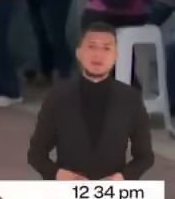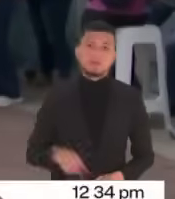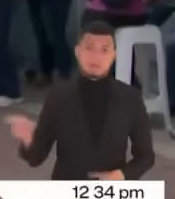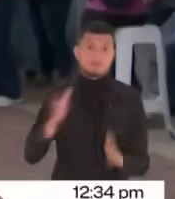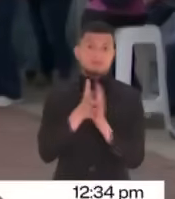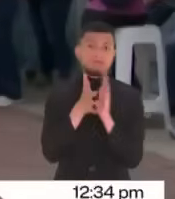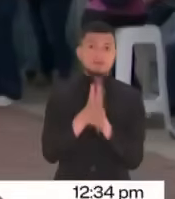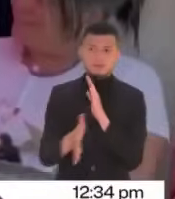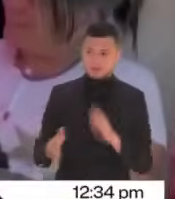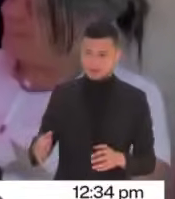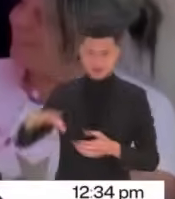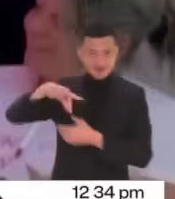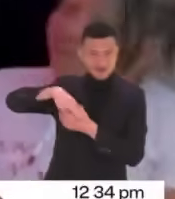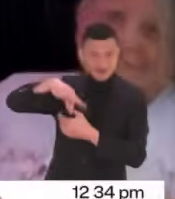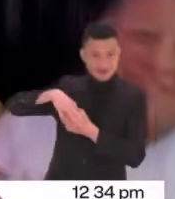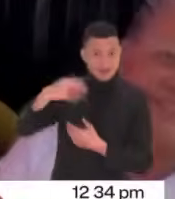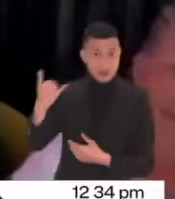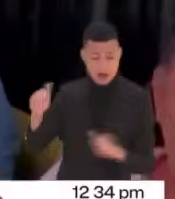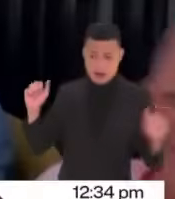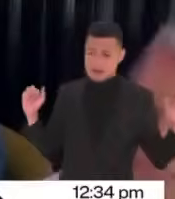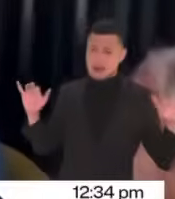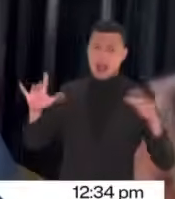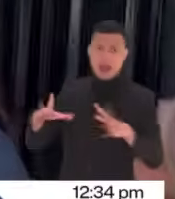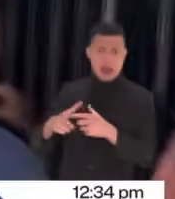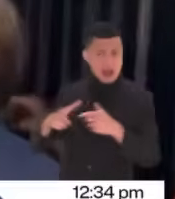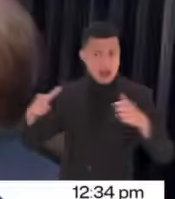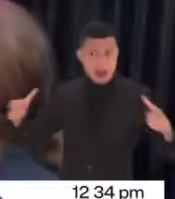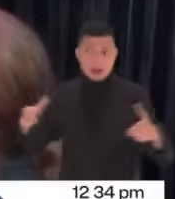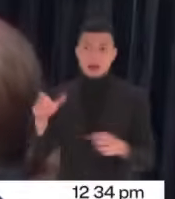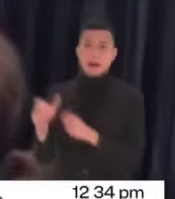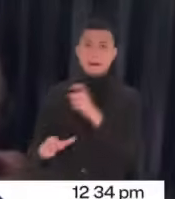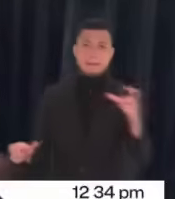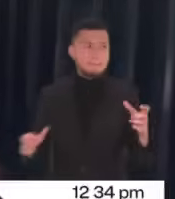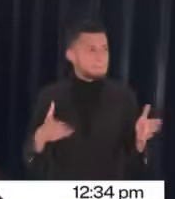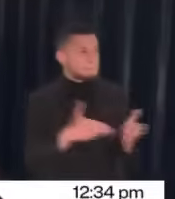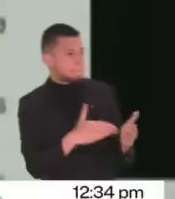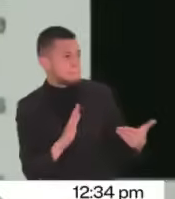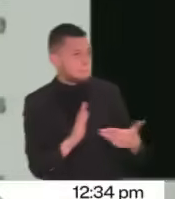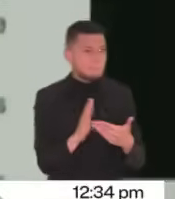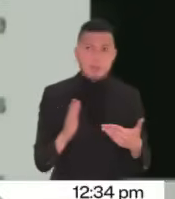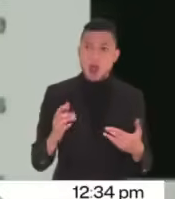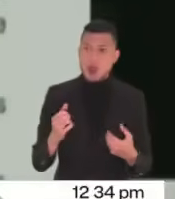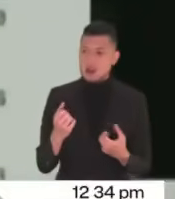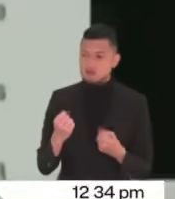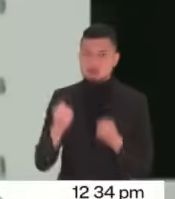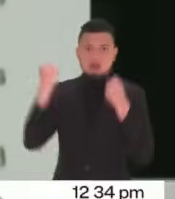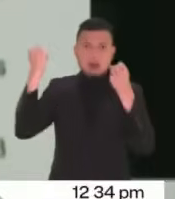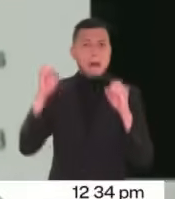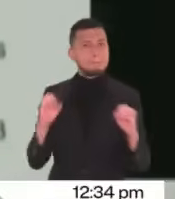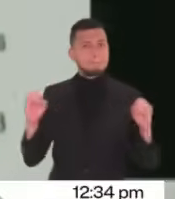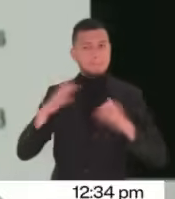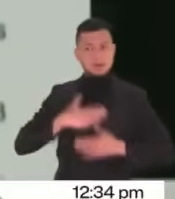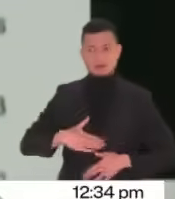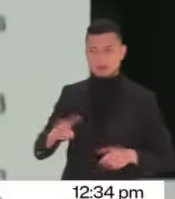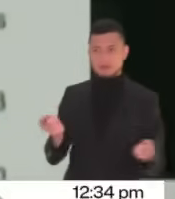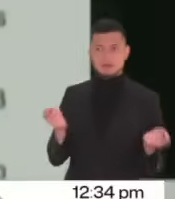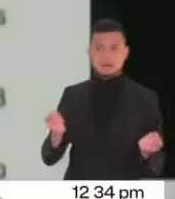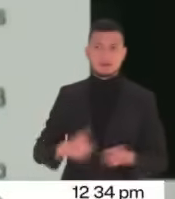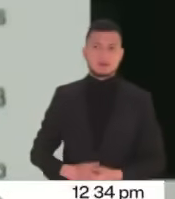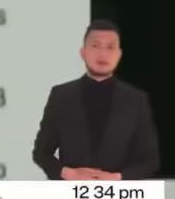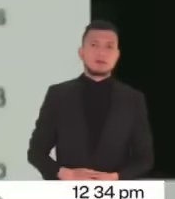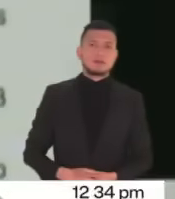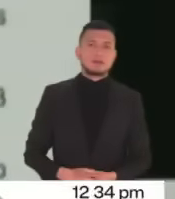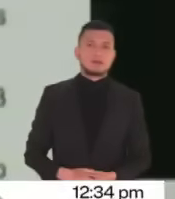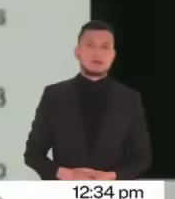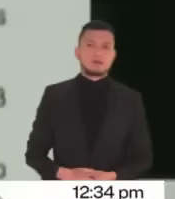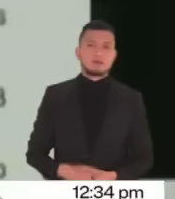jornada electoral tuvo una masiva participación y que nadie cayó en provocaciones. También hemos visto con preocupación el